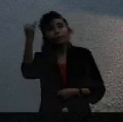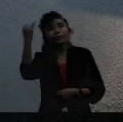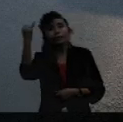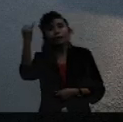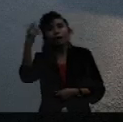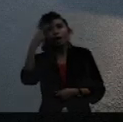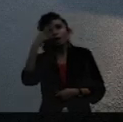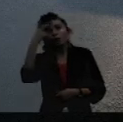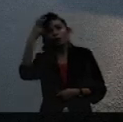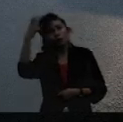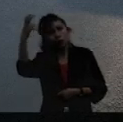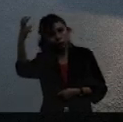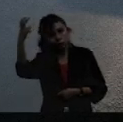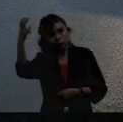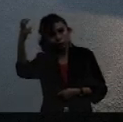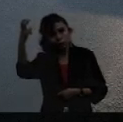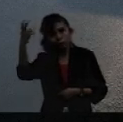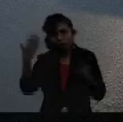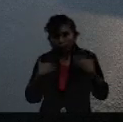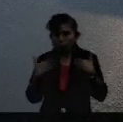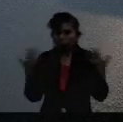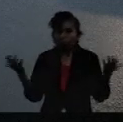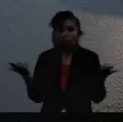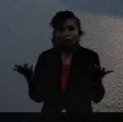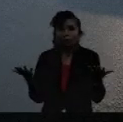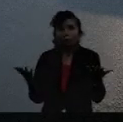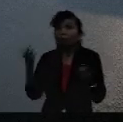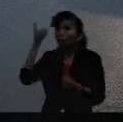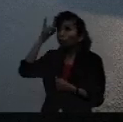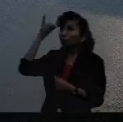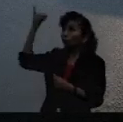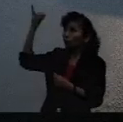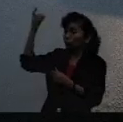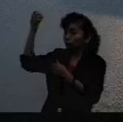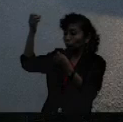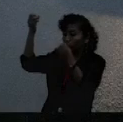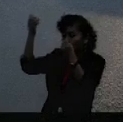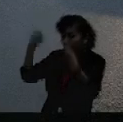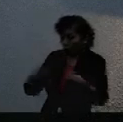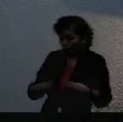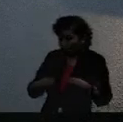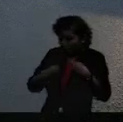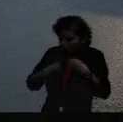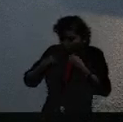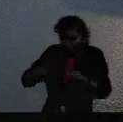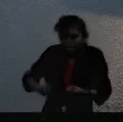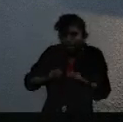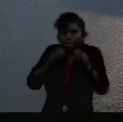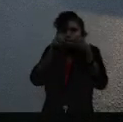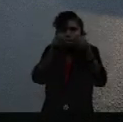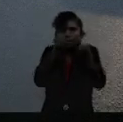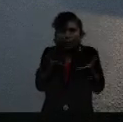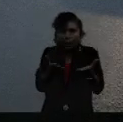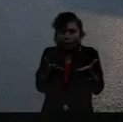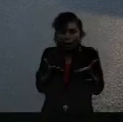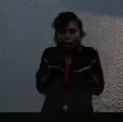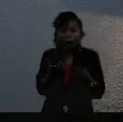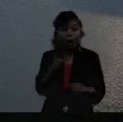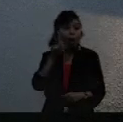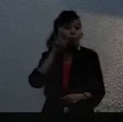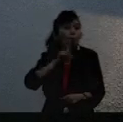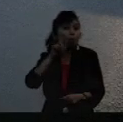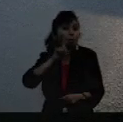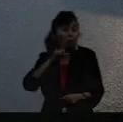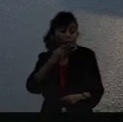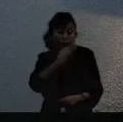las convicciones las que nos motivan Dios le concedió vida para ser protagonista de la llegada a una mujer